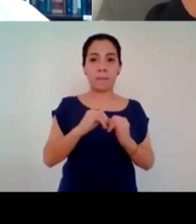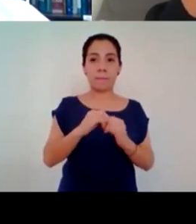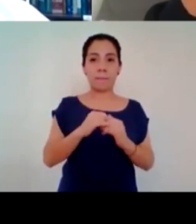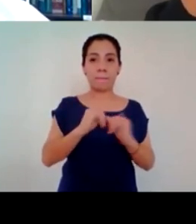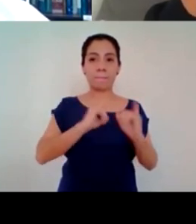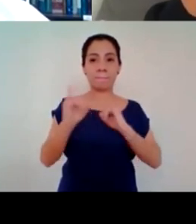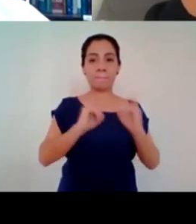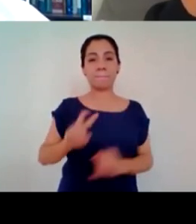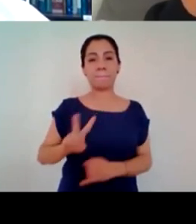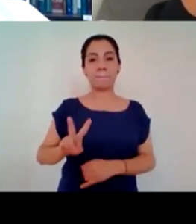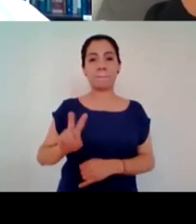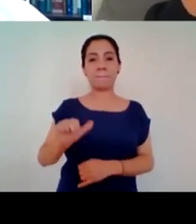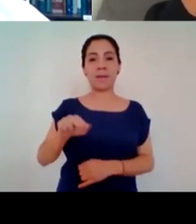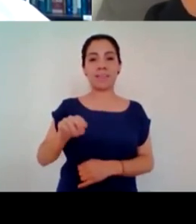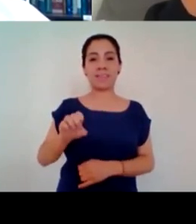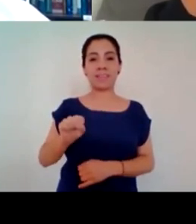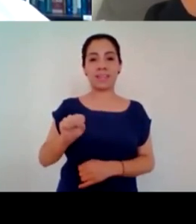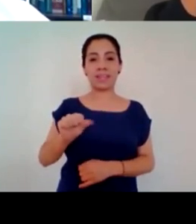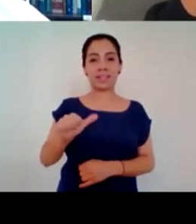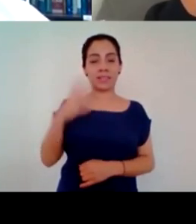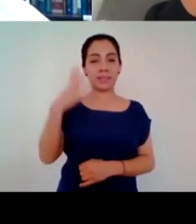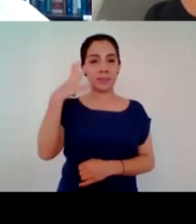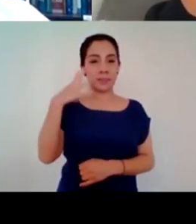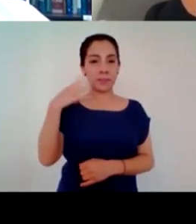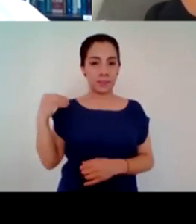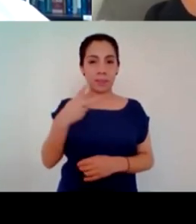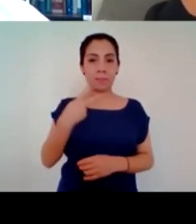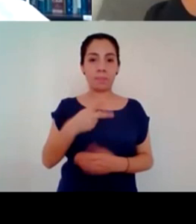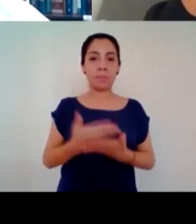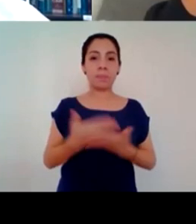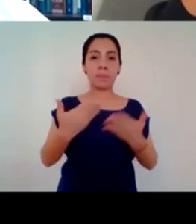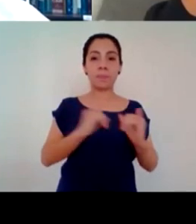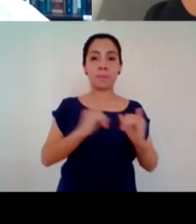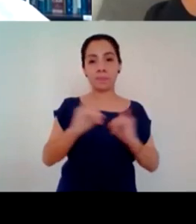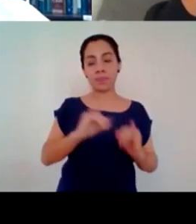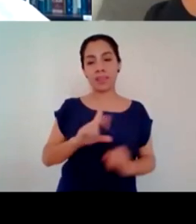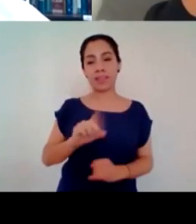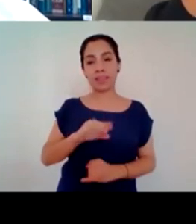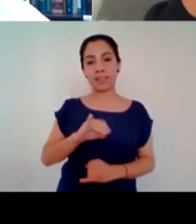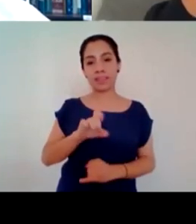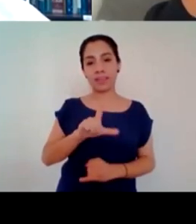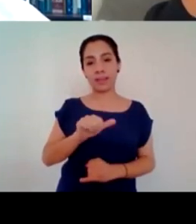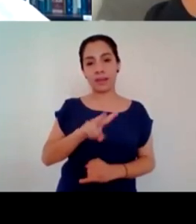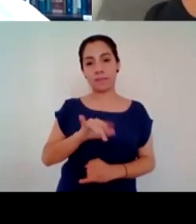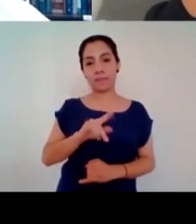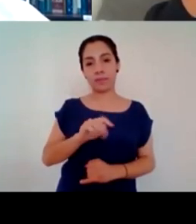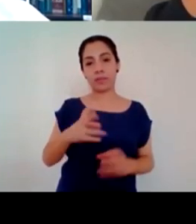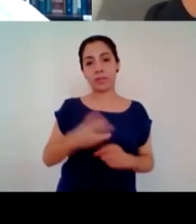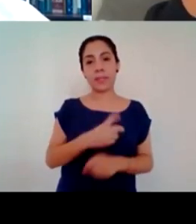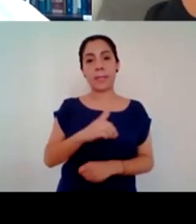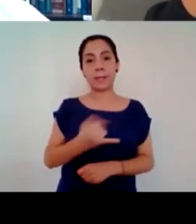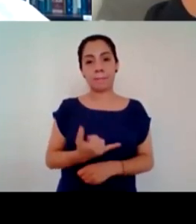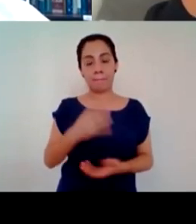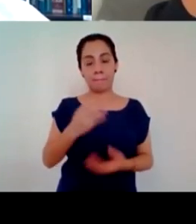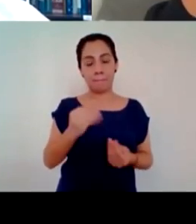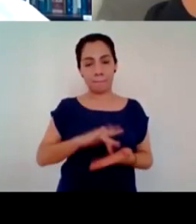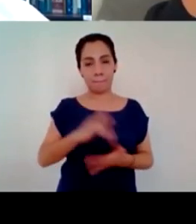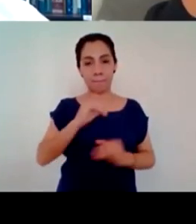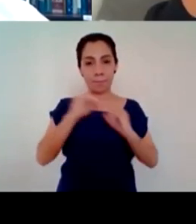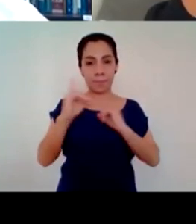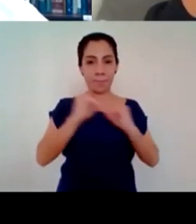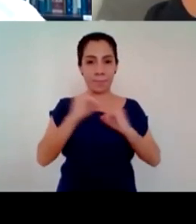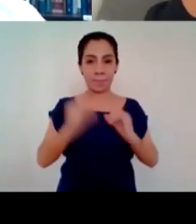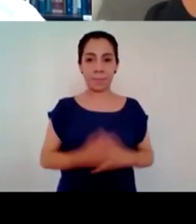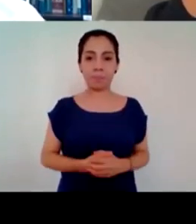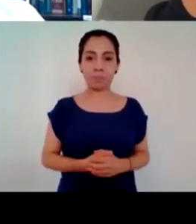Vanessa Castañeda, pero ya vemos en pantalla a Daniela Vite. Gracias por estarnos traduciendo. Y señor comisionado, sin